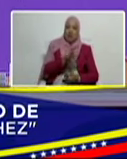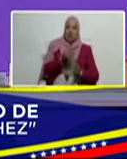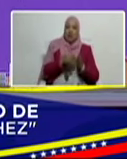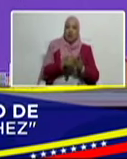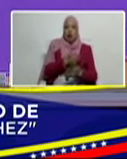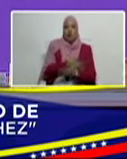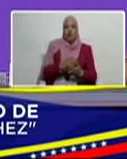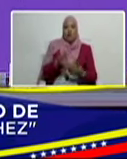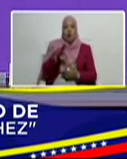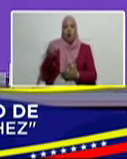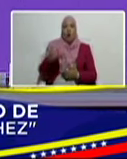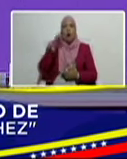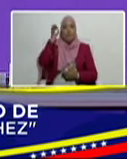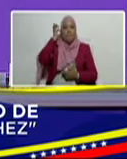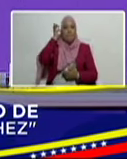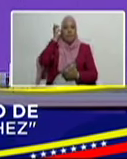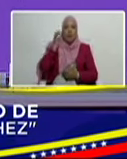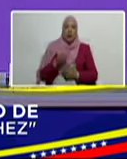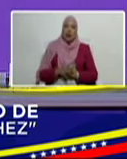5.400.000 mujeres